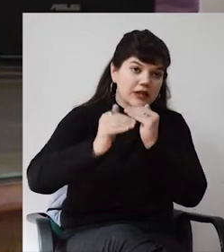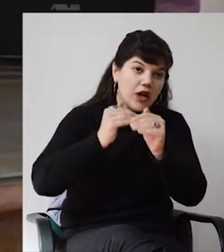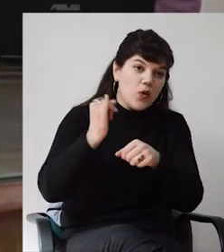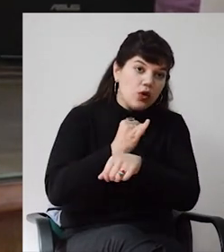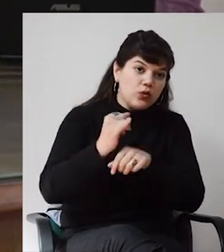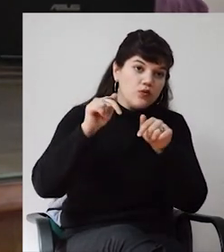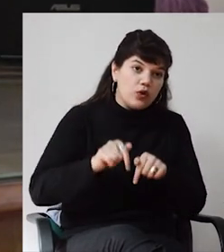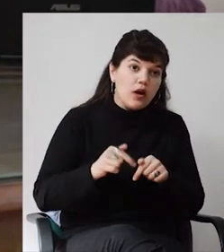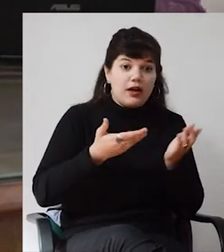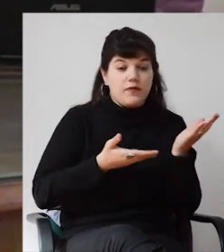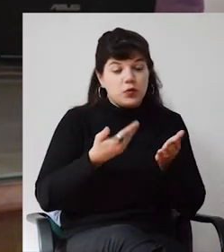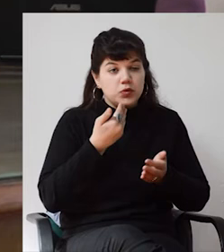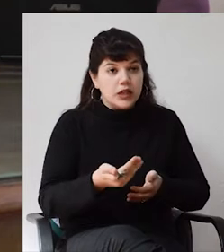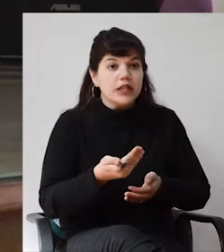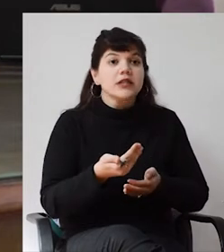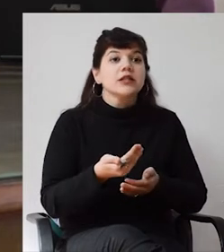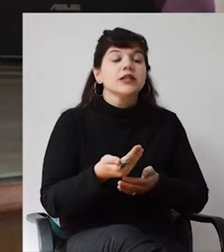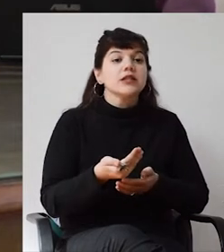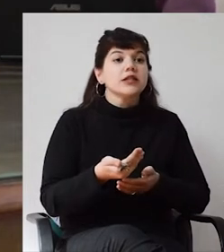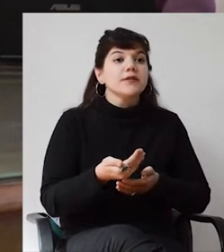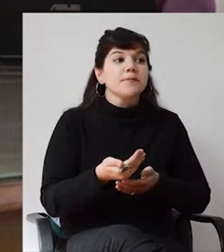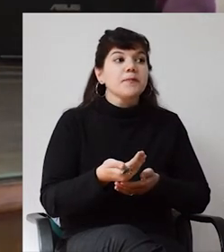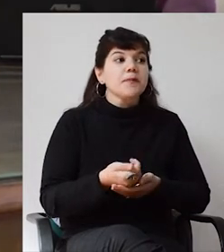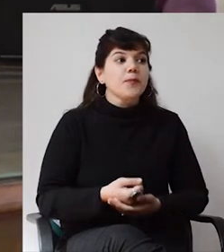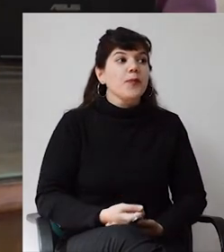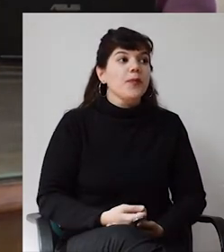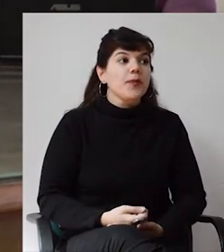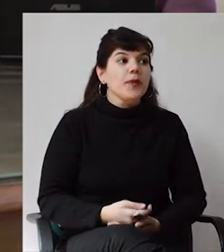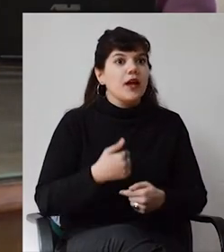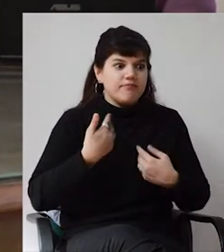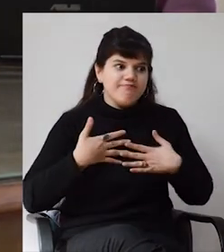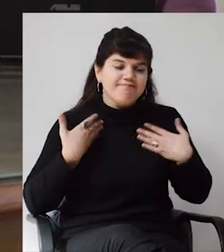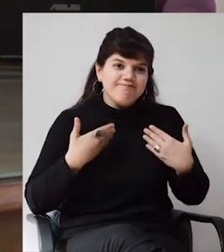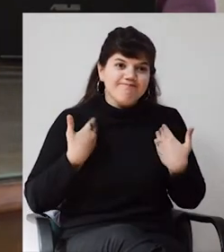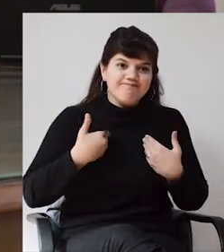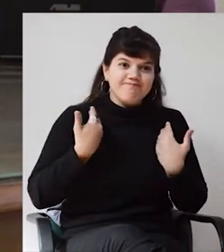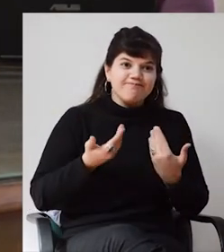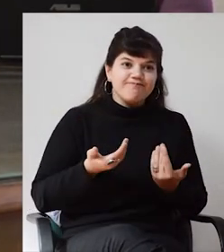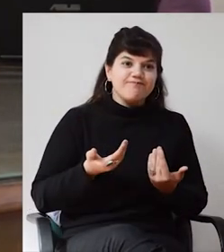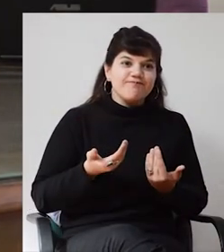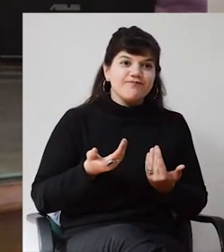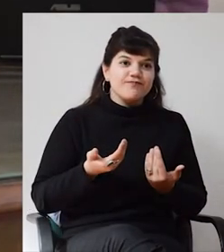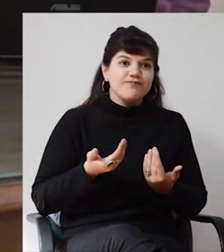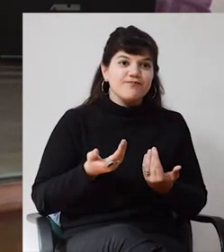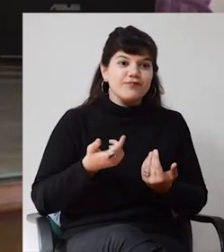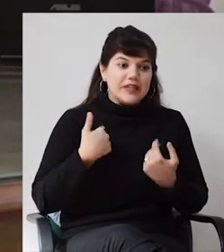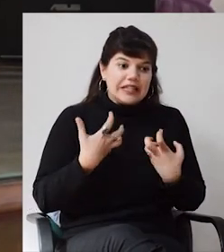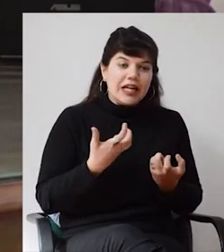institucional, que por esta invitación que, bueno, me entusiasma particularmente